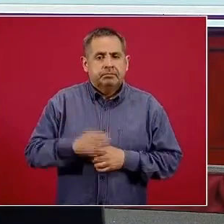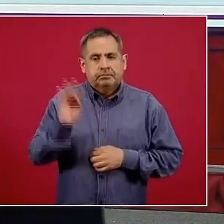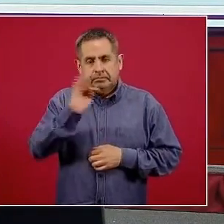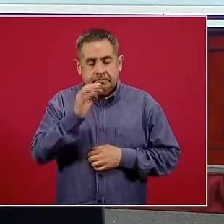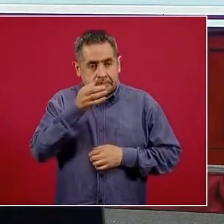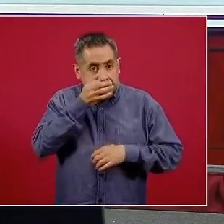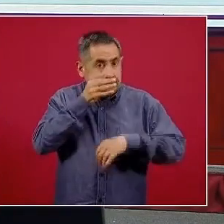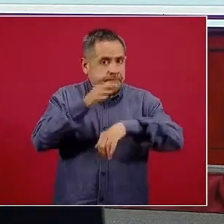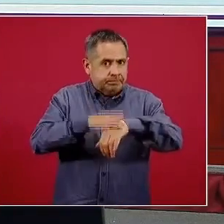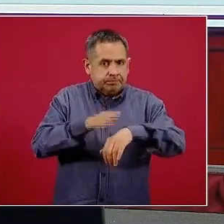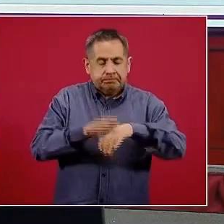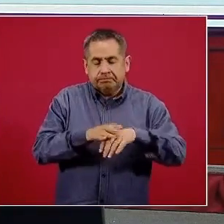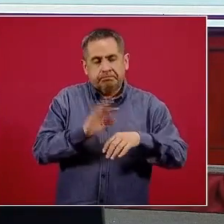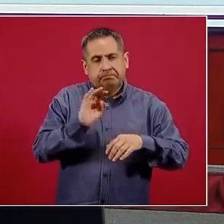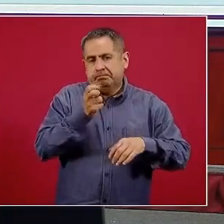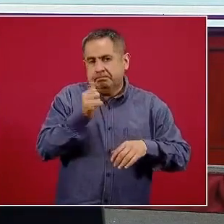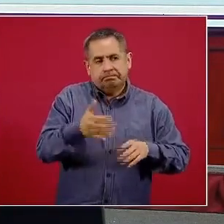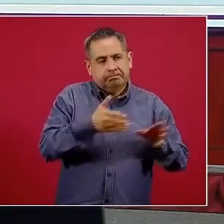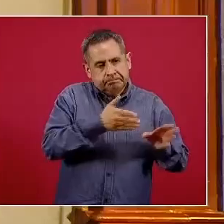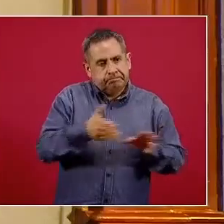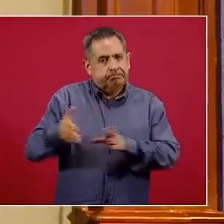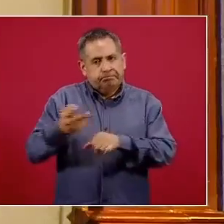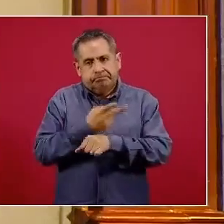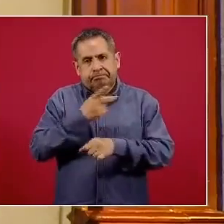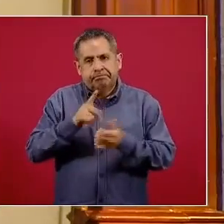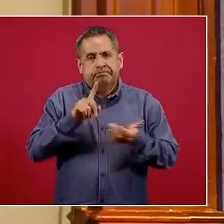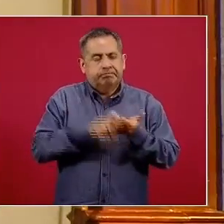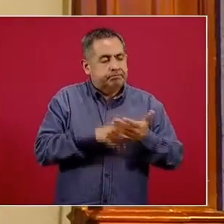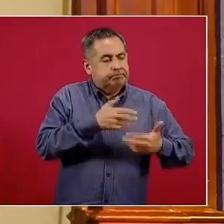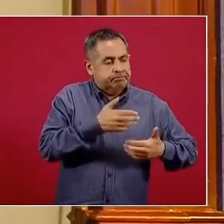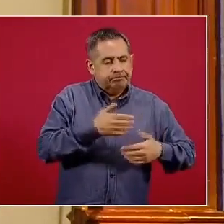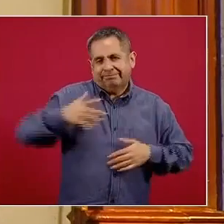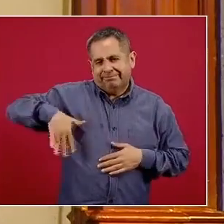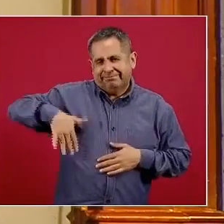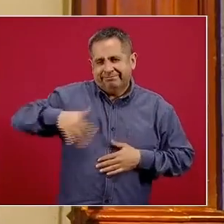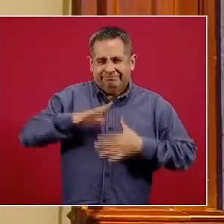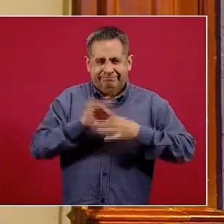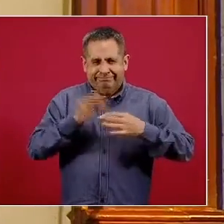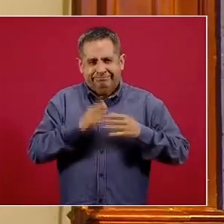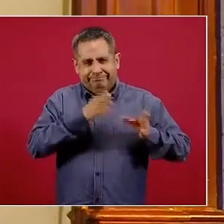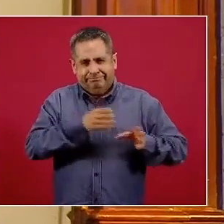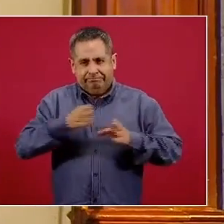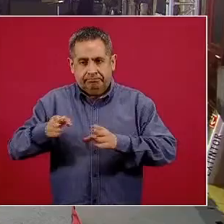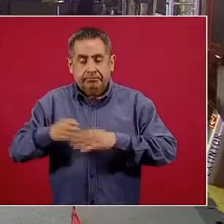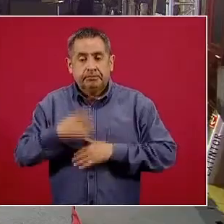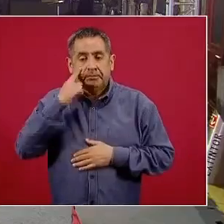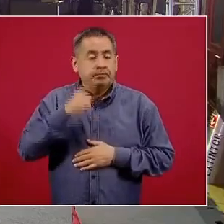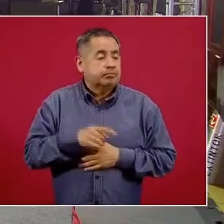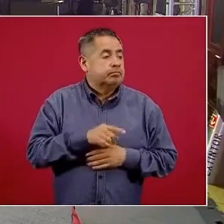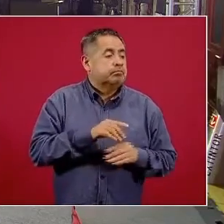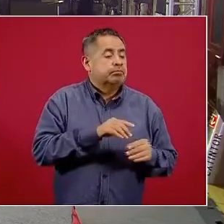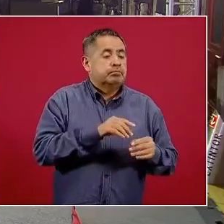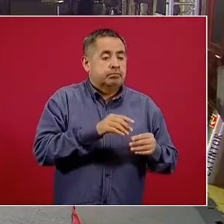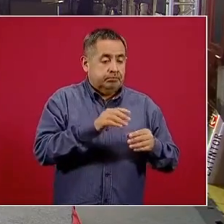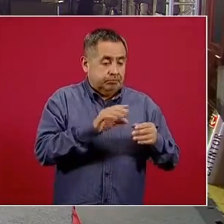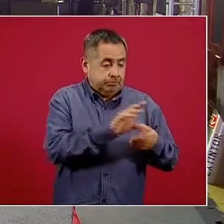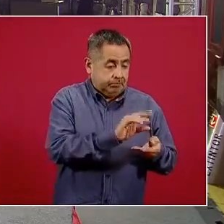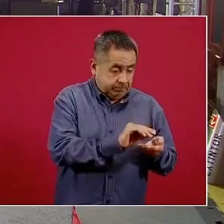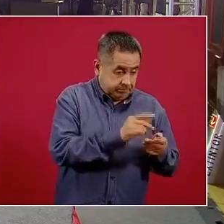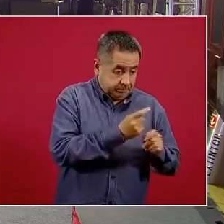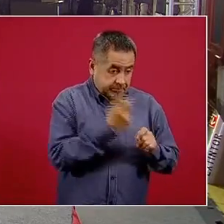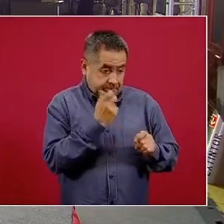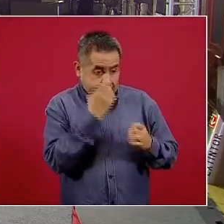es 100% operativo, es lo que sucede en los procesos que acabo de mencionar, la muestra no llegue a un